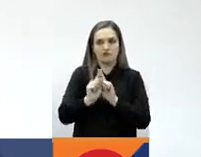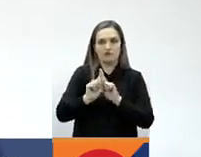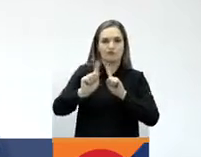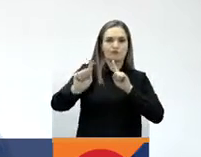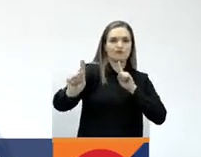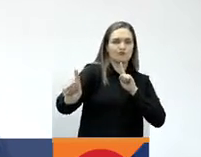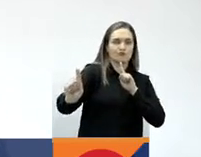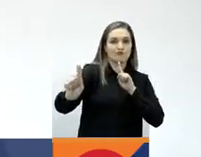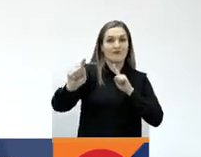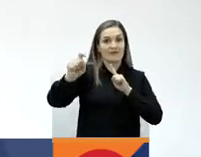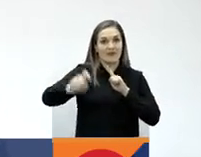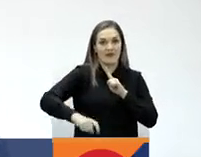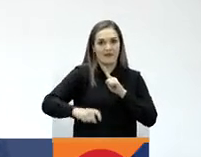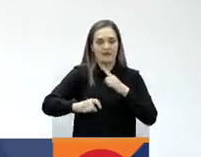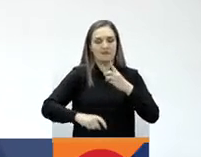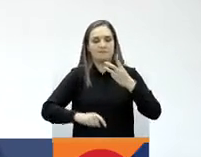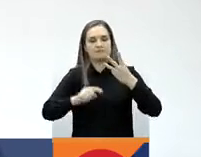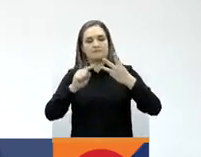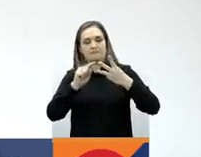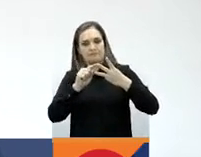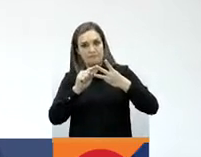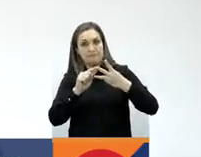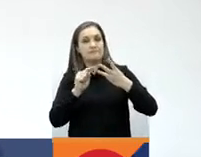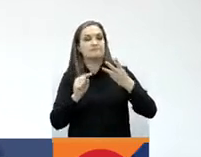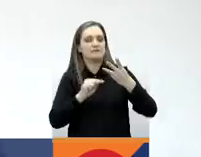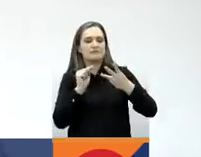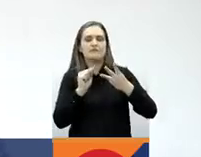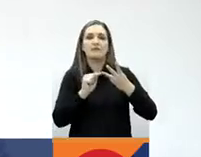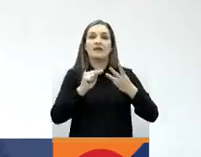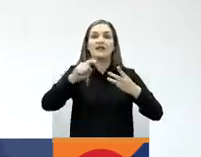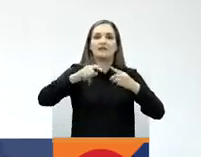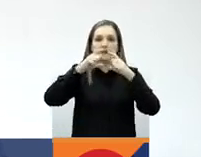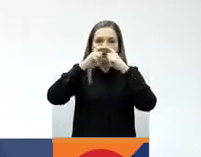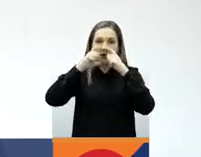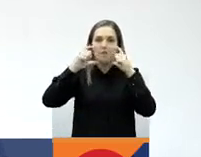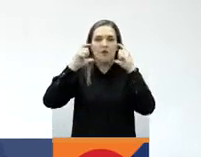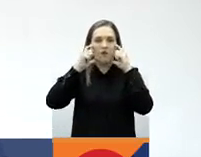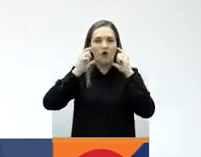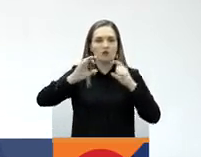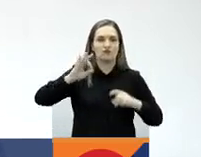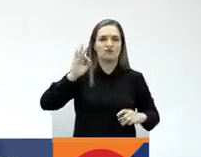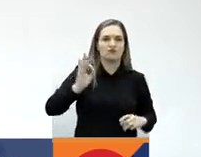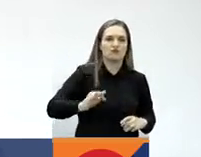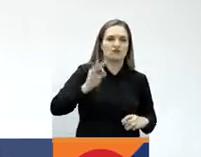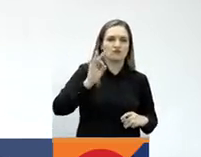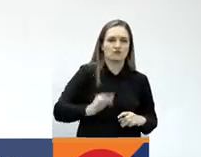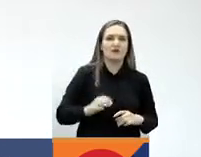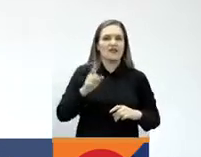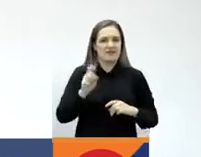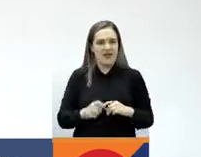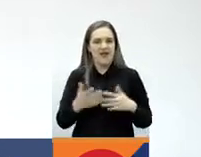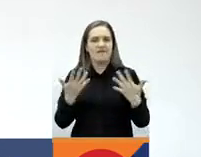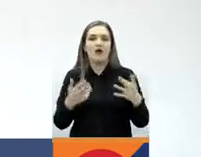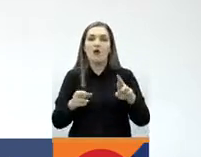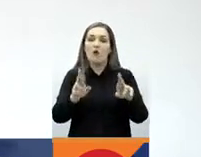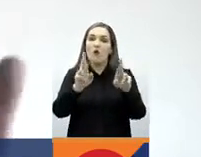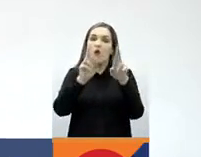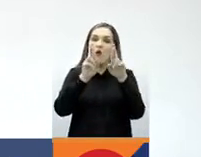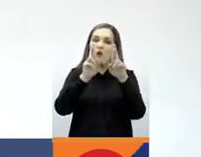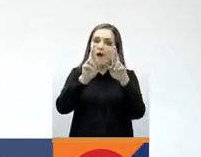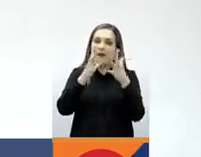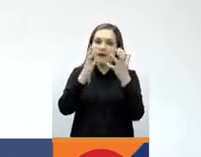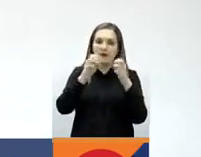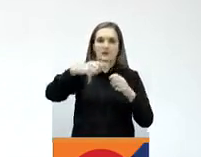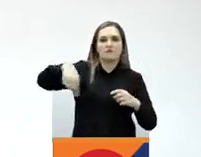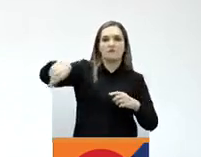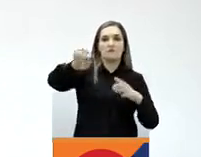tratar de propender por ponerse el tapabocas al tratar de hacer y distanciamiento social y ojalá deseable que